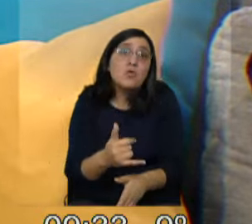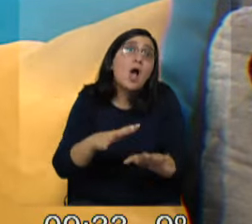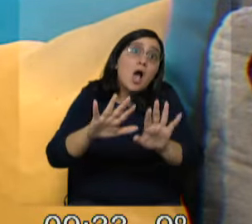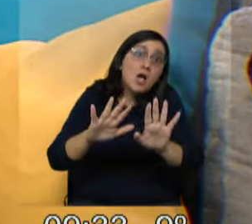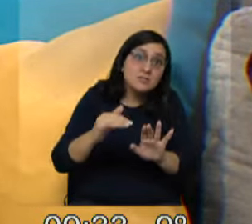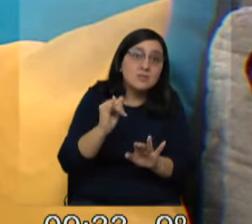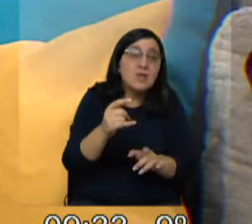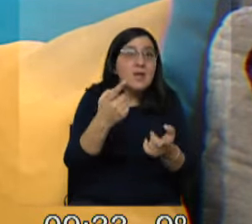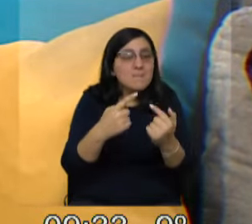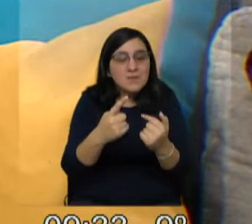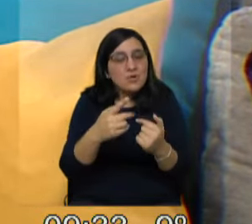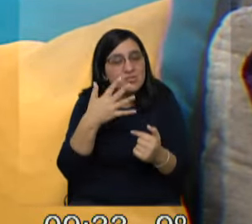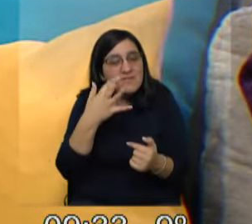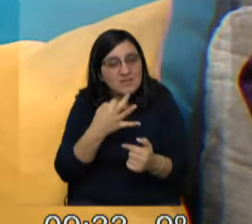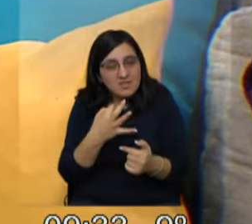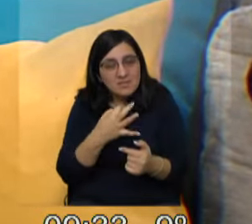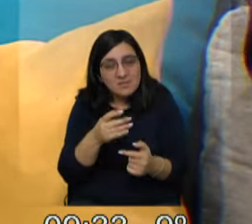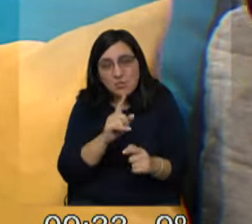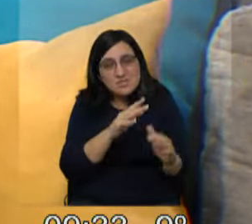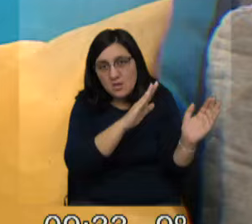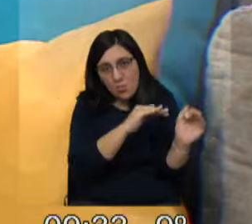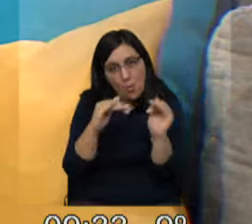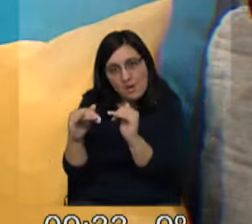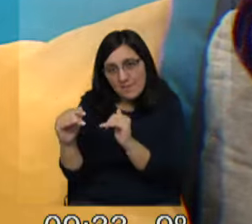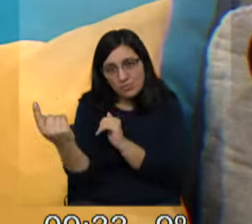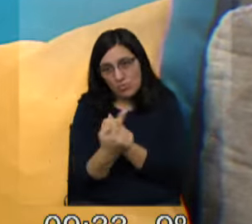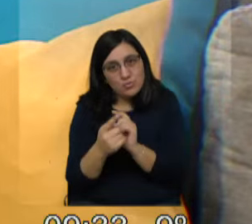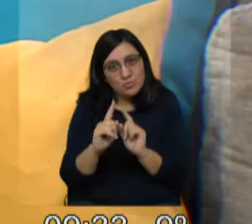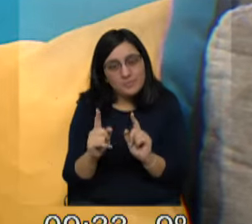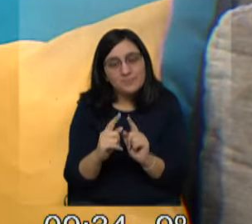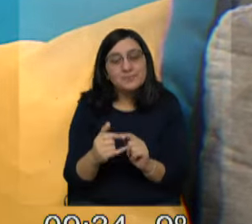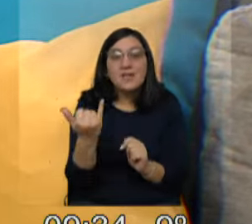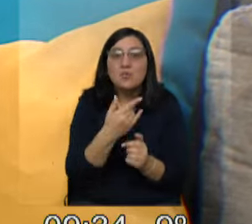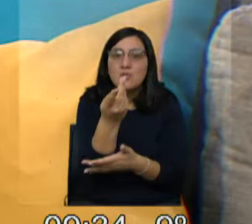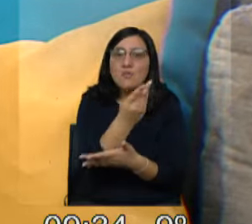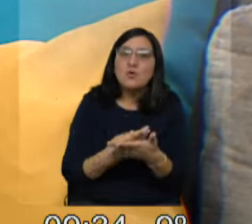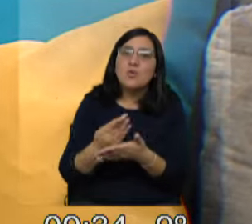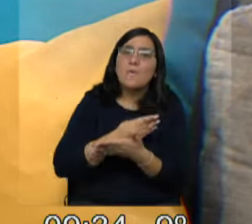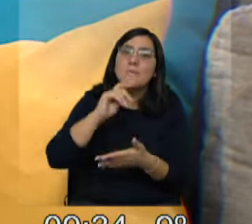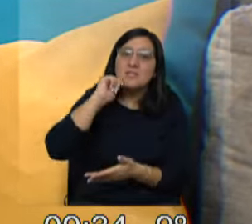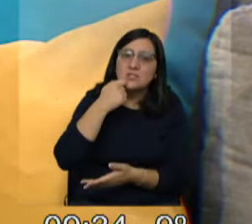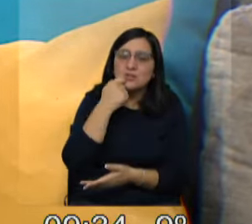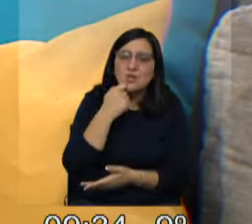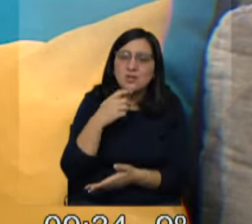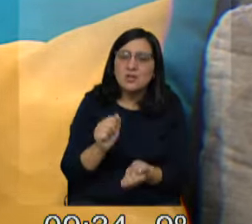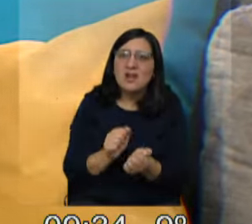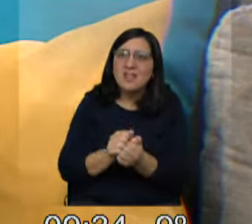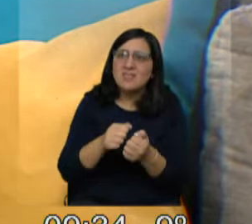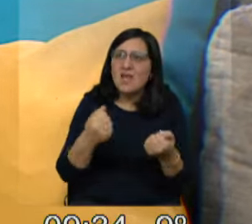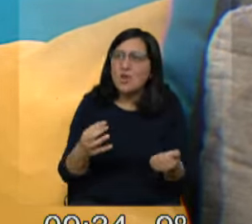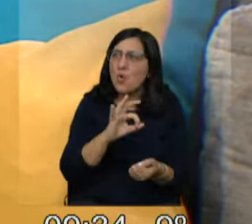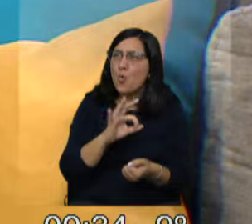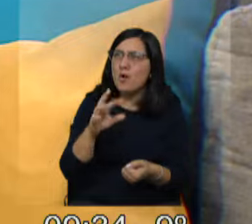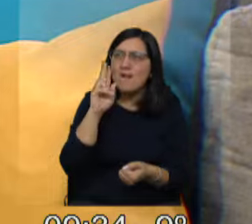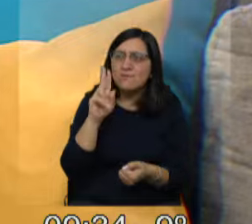derrame no resulta tal. Hay un dibujito precioso, una ilustración preciosa, creo que es en La Diaria o en El